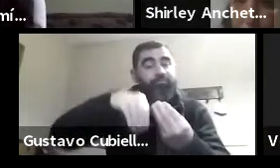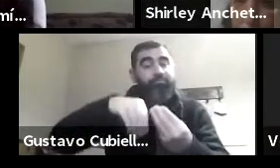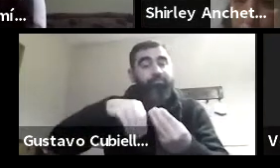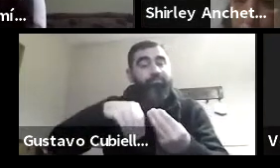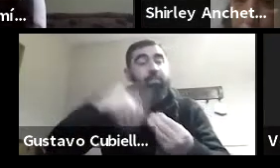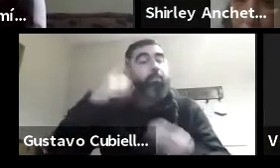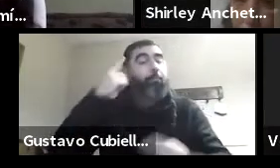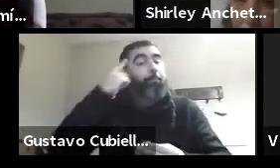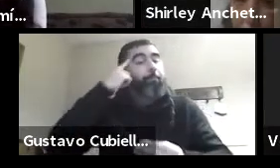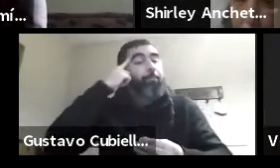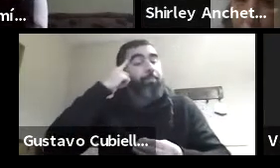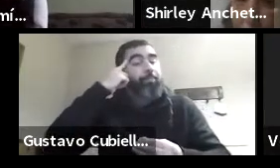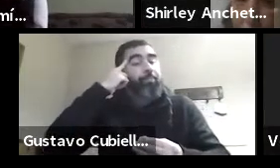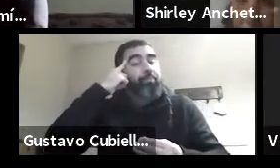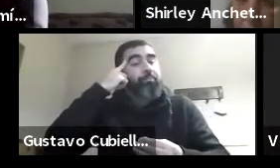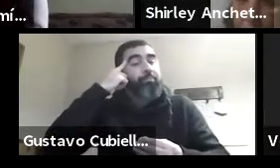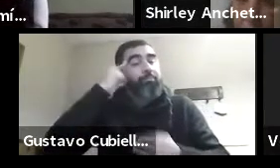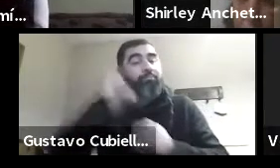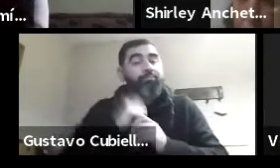considerar,